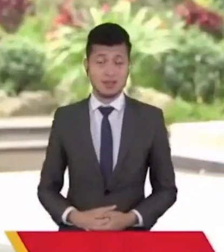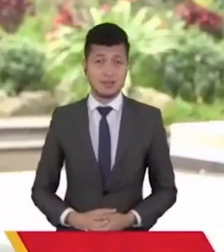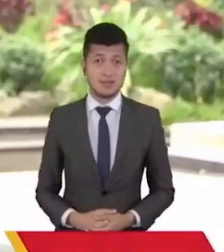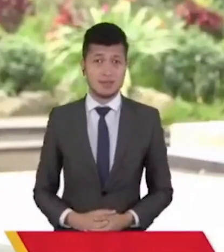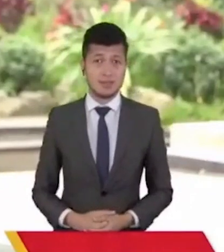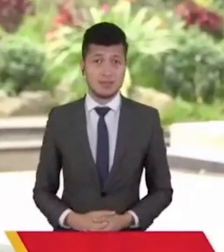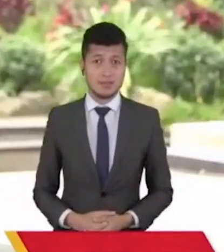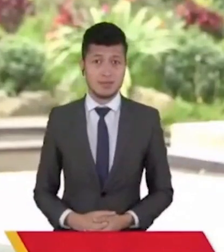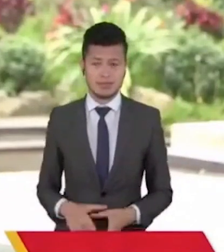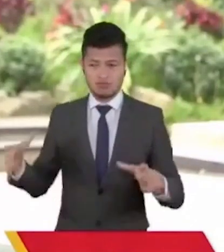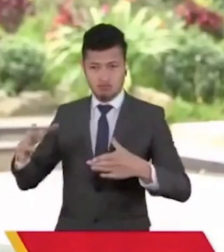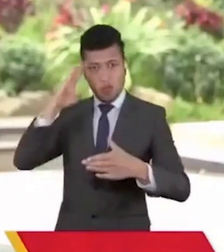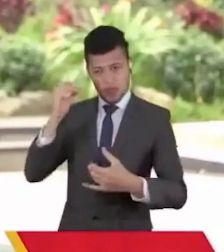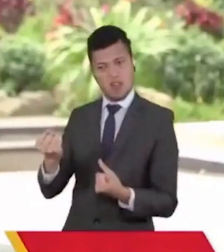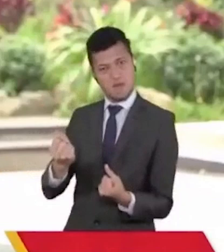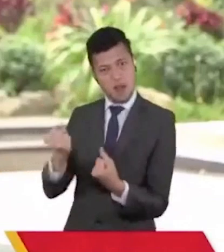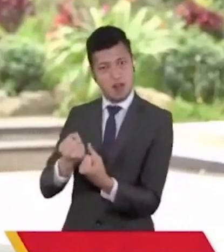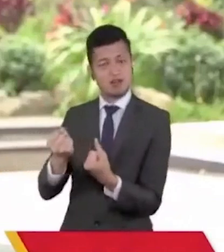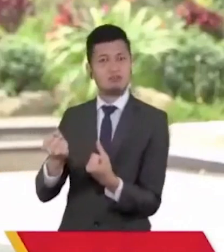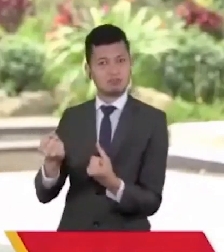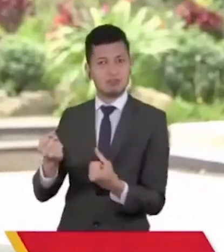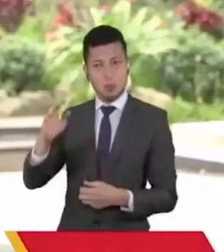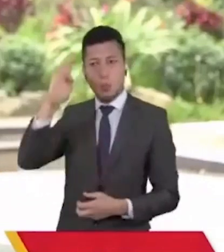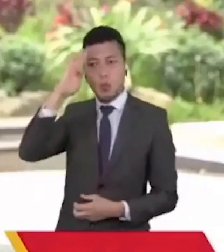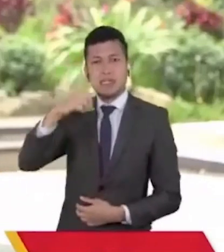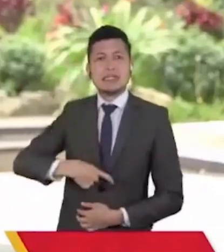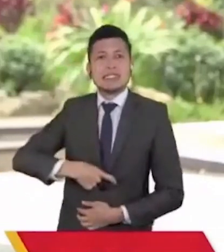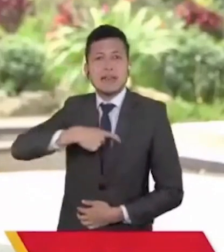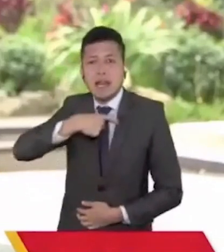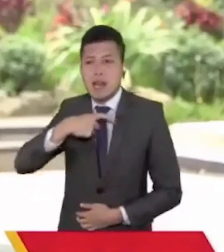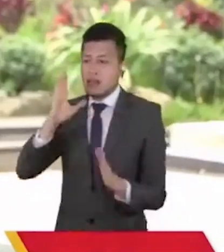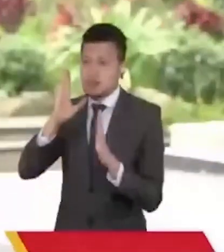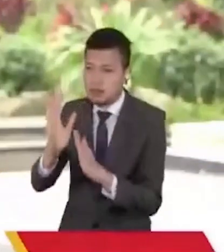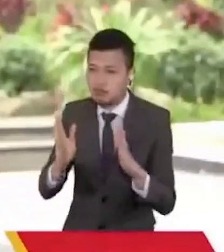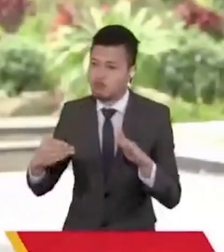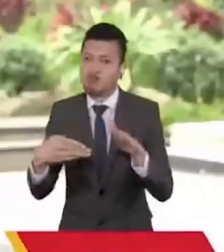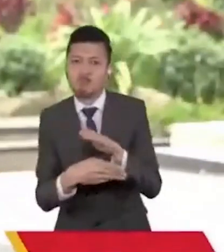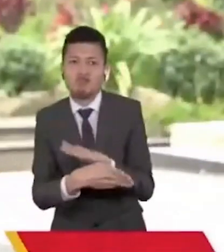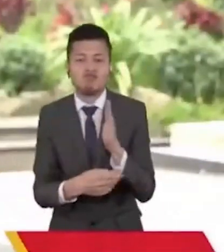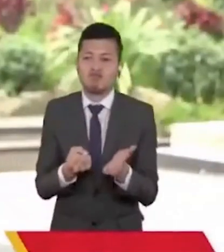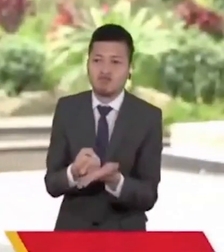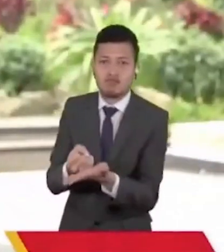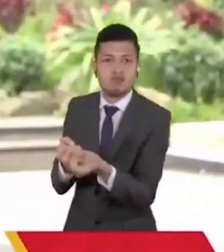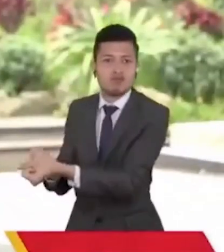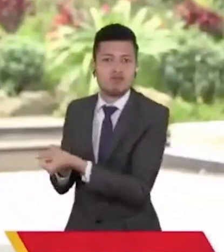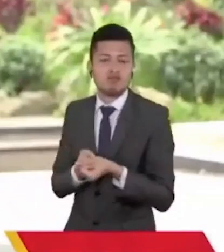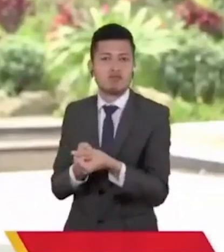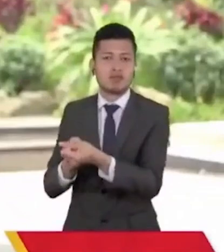Que la fortalezca como una policía civilista, garantista,